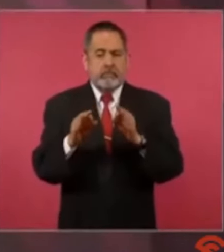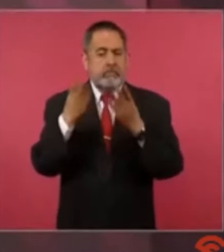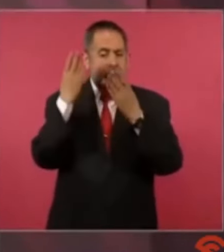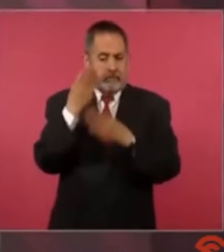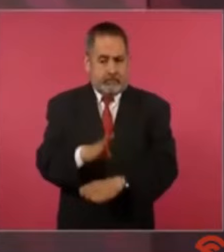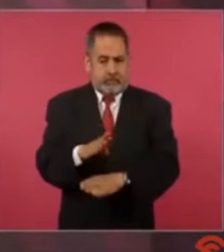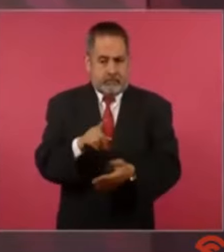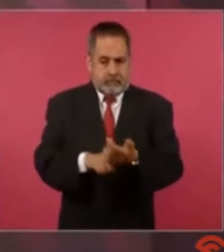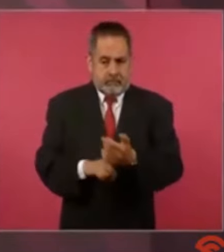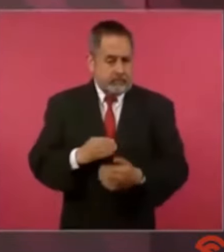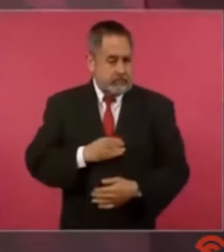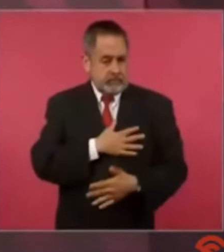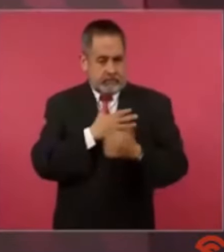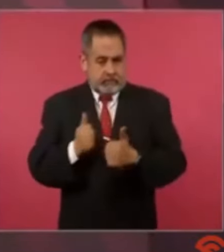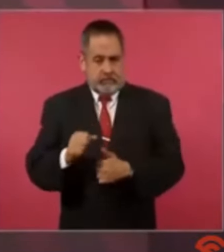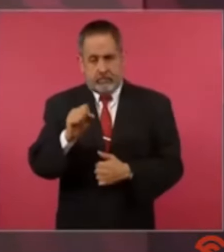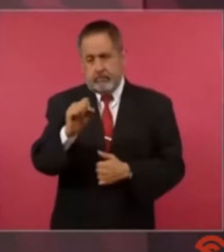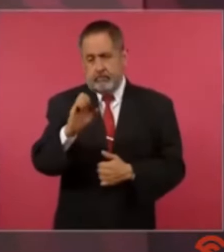del Banco del Bienestar.